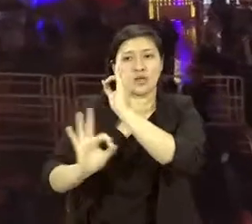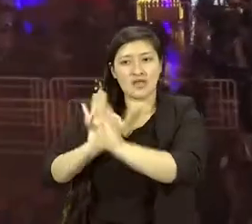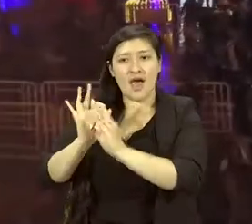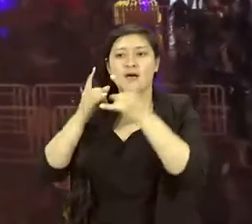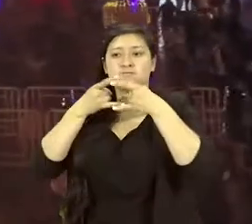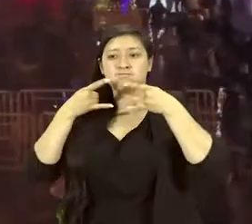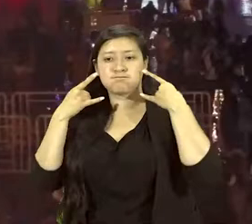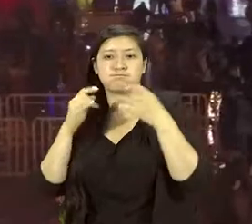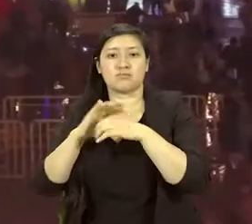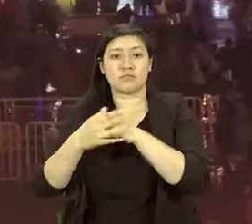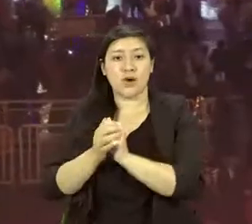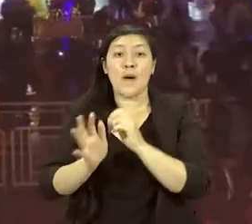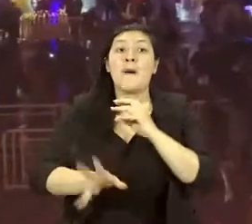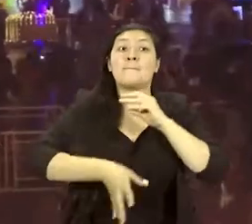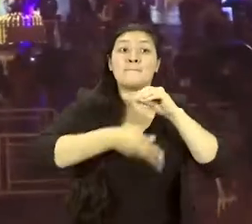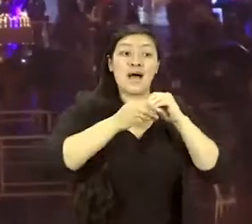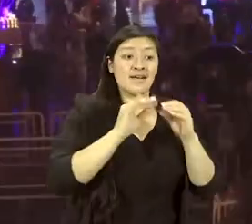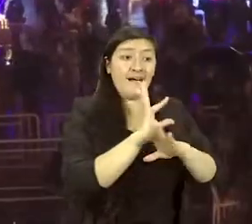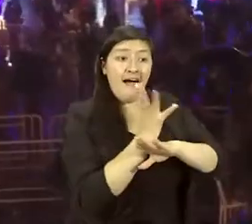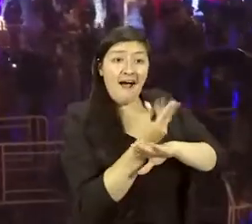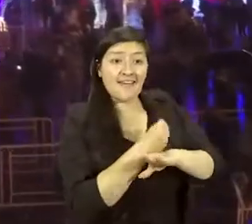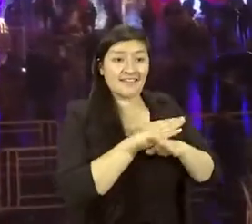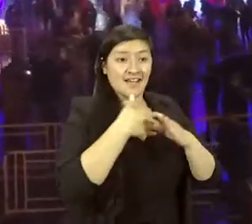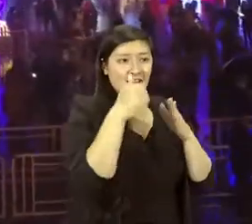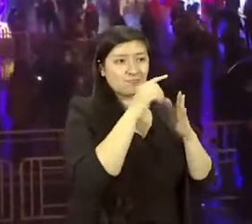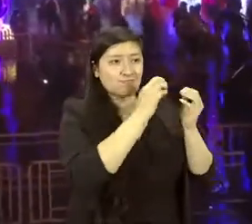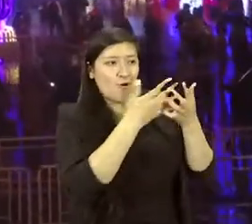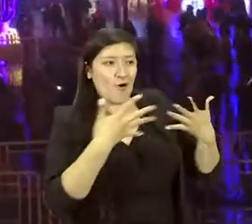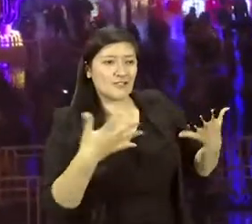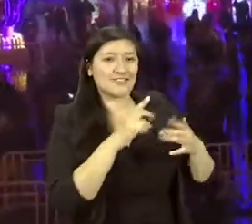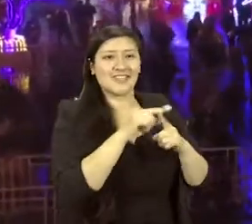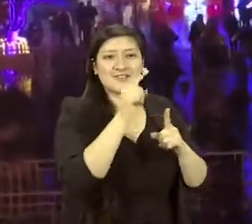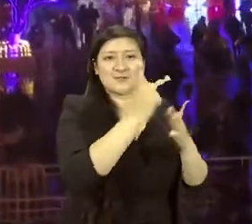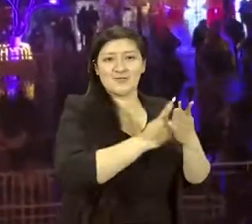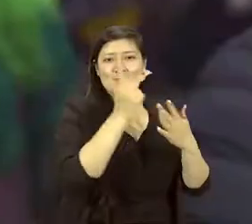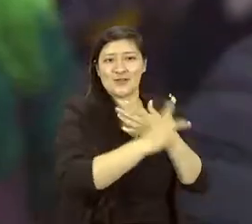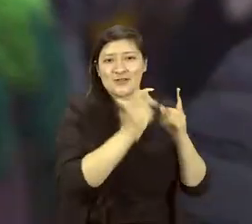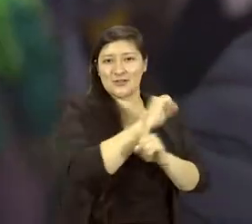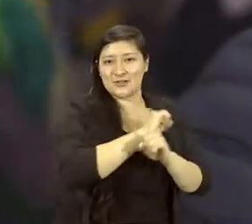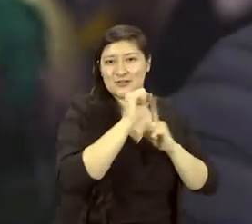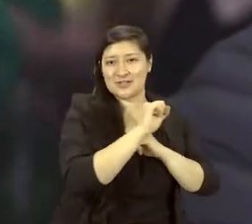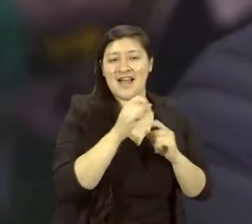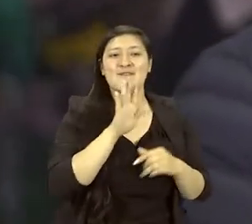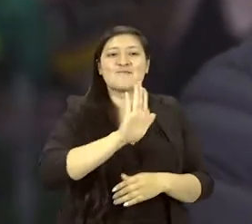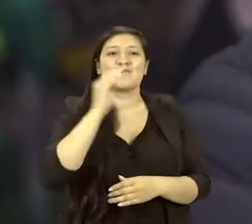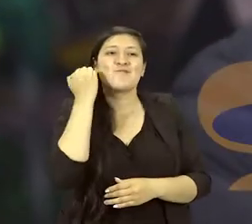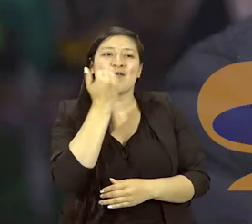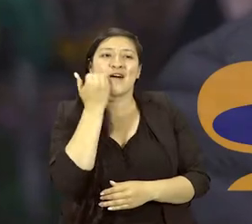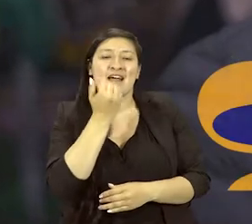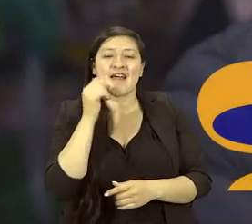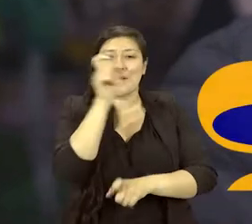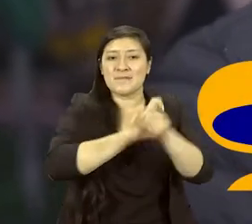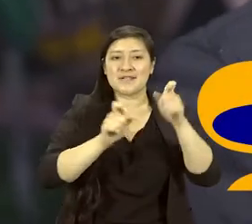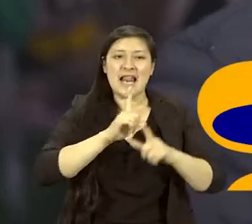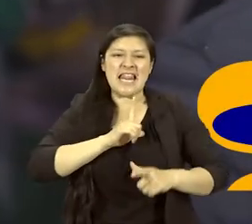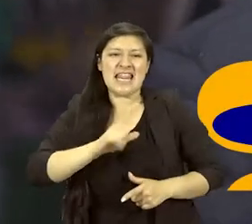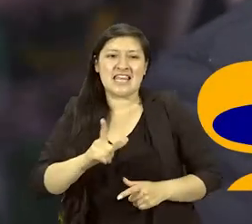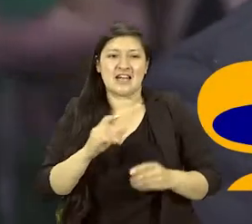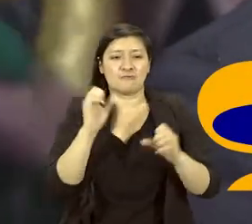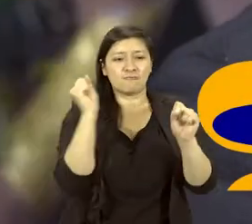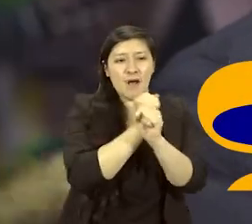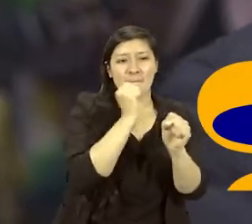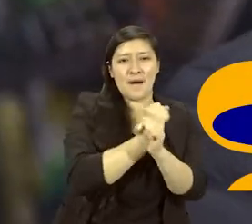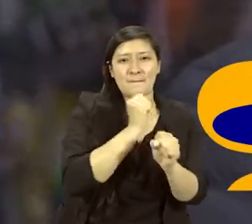con la participación de madres de cabeza de familia, que convierte a este proyecto en un proyecto social. Muy contento de dar inicio a la Navidad con el